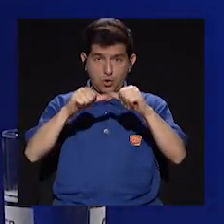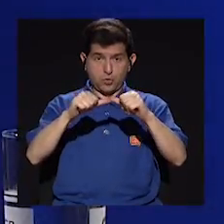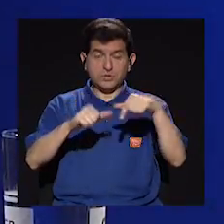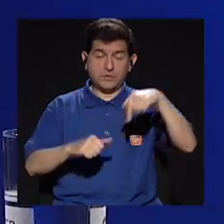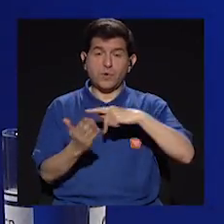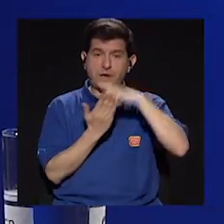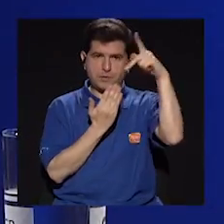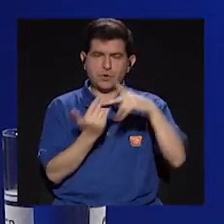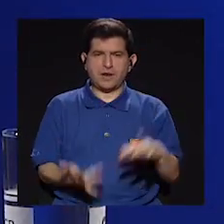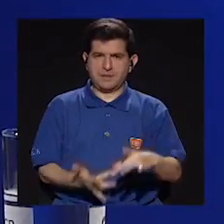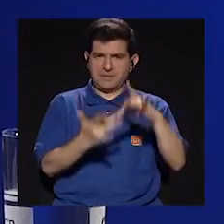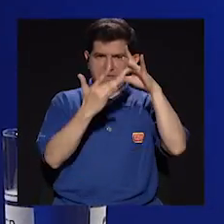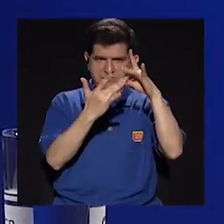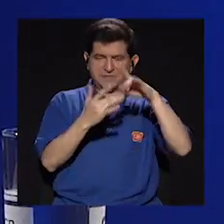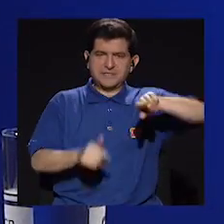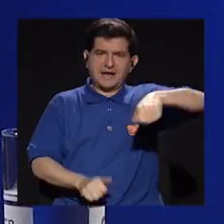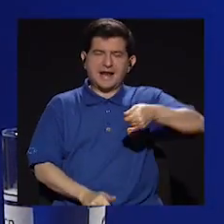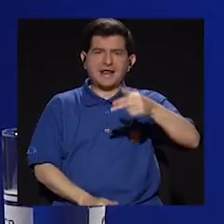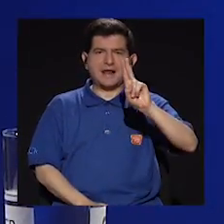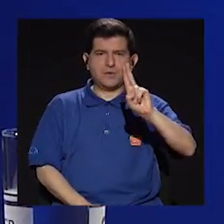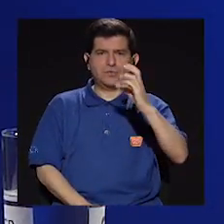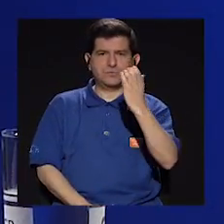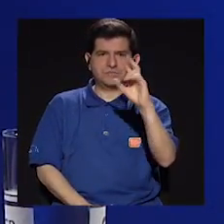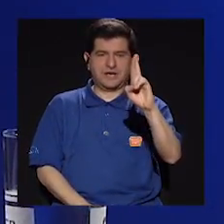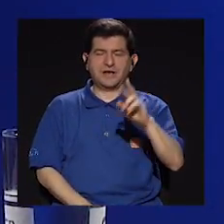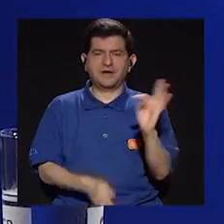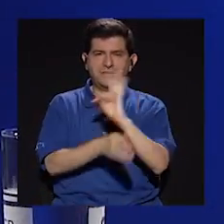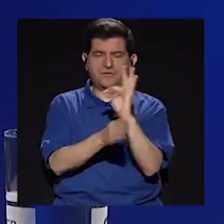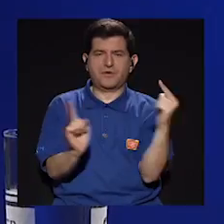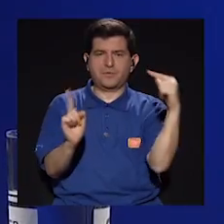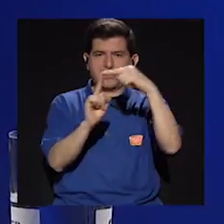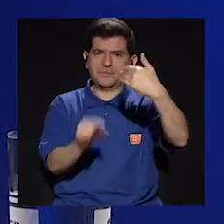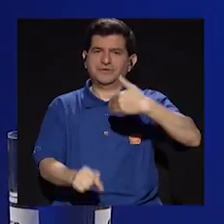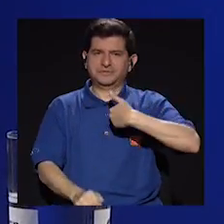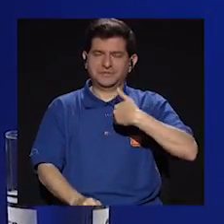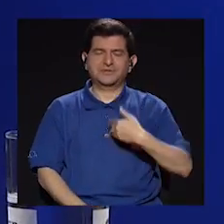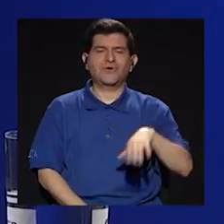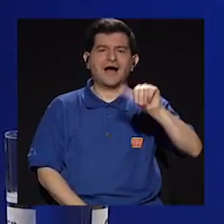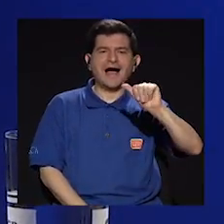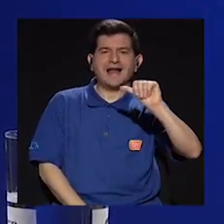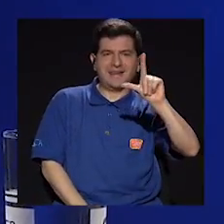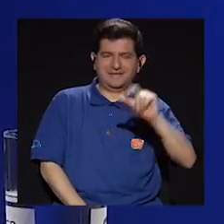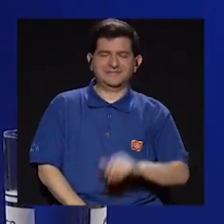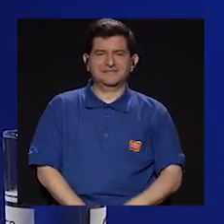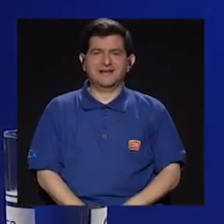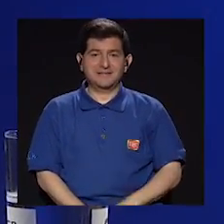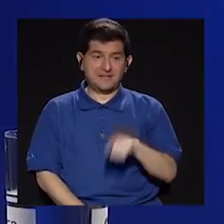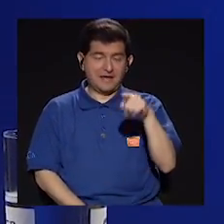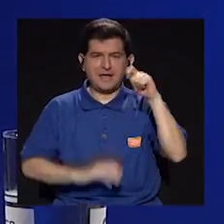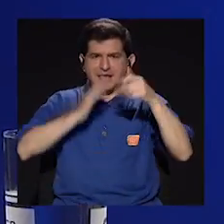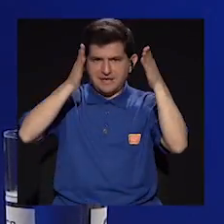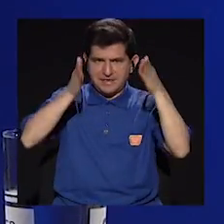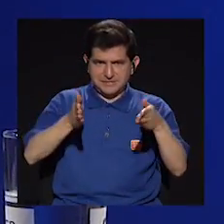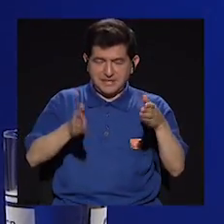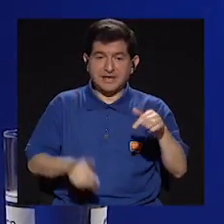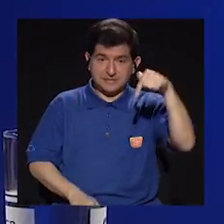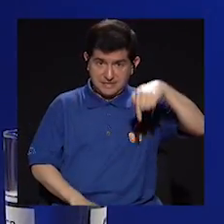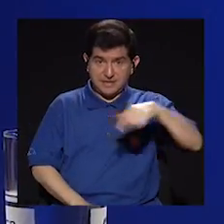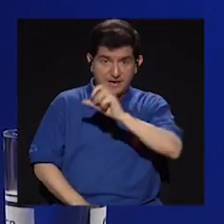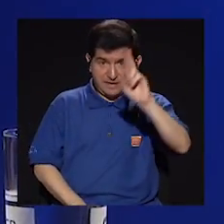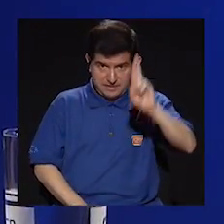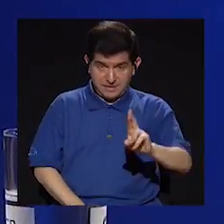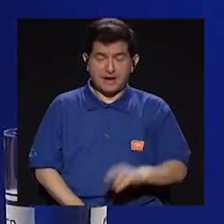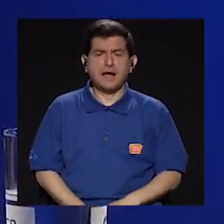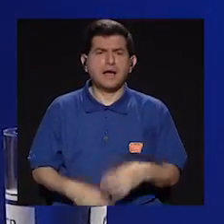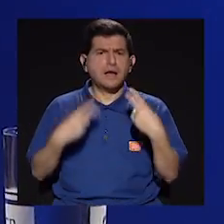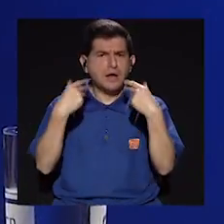Continuamos con este programa especial de Canal UCR, en donde hacemos televisión con sentido. Alexandra Latyshev, cineasta costarricense,